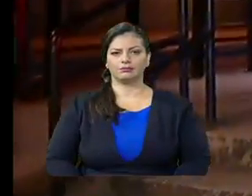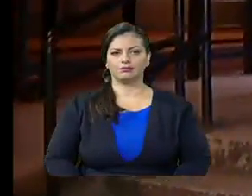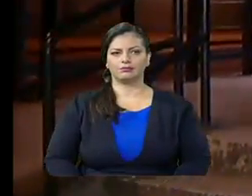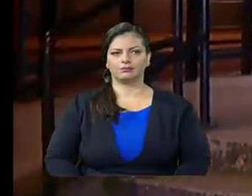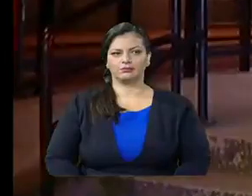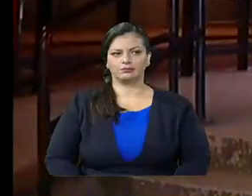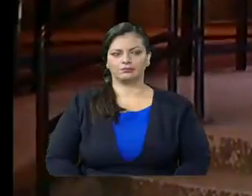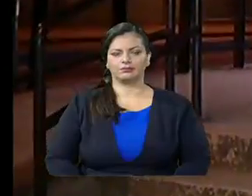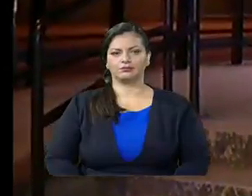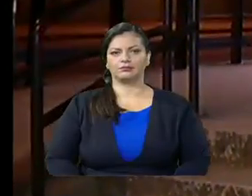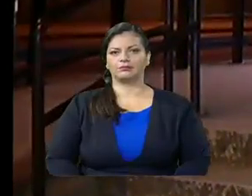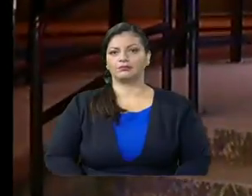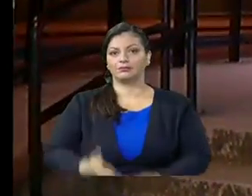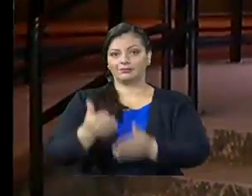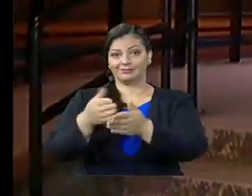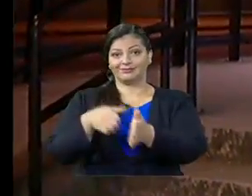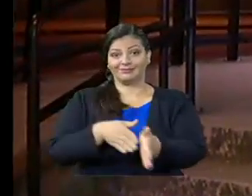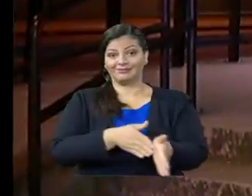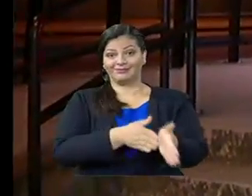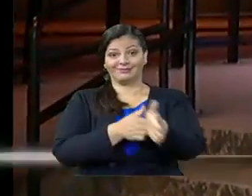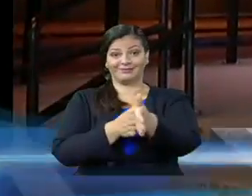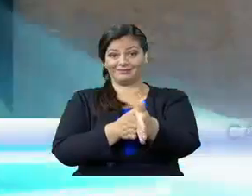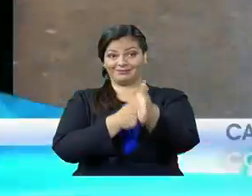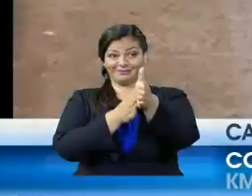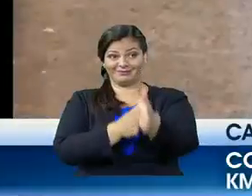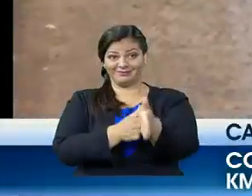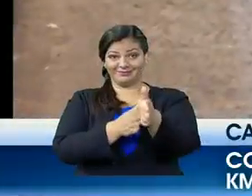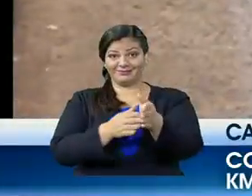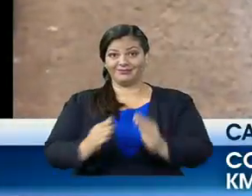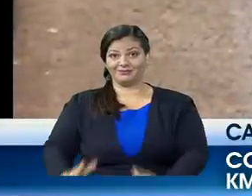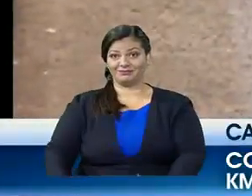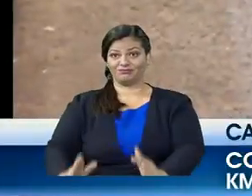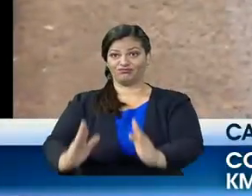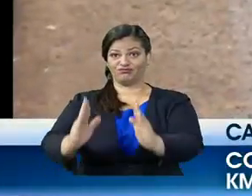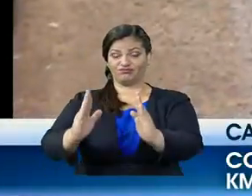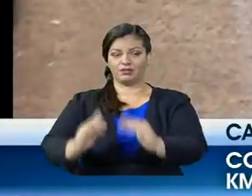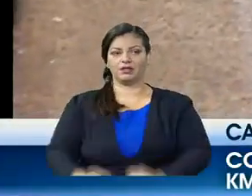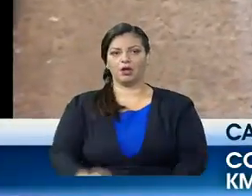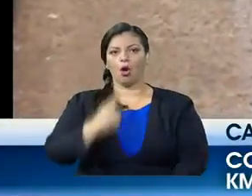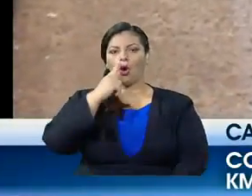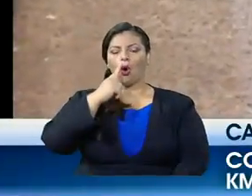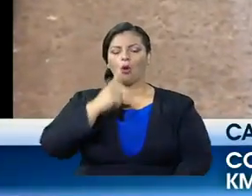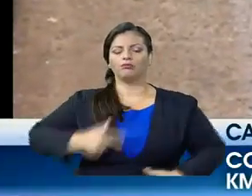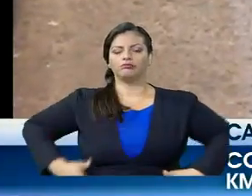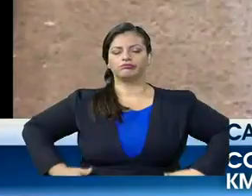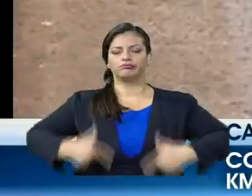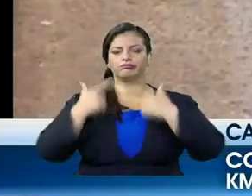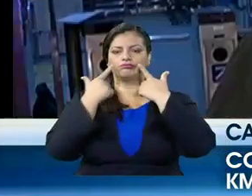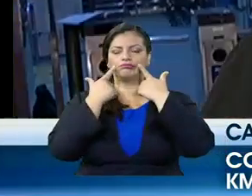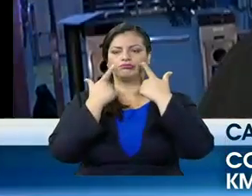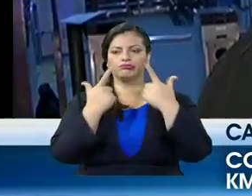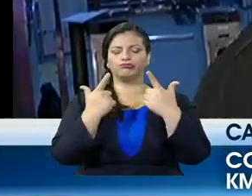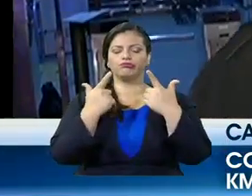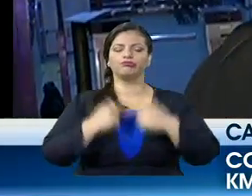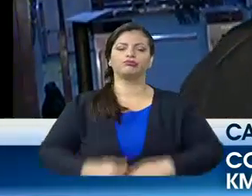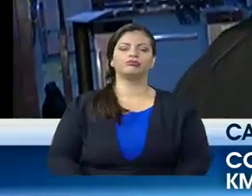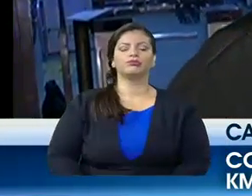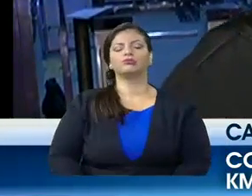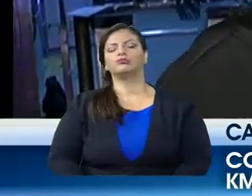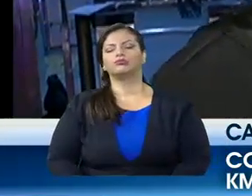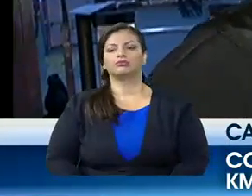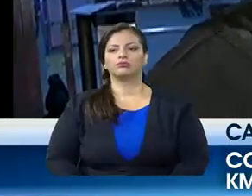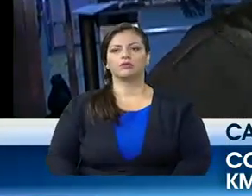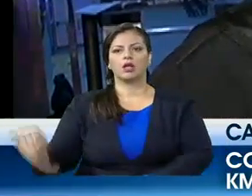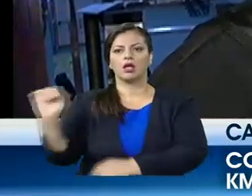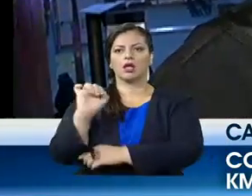El guardia de seguridad de la estación de la Metrovía se salvó de ser impactado por el vehículo. Imagínense, yo ya